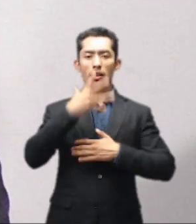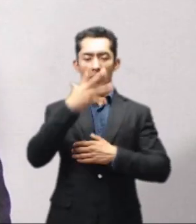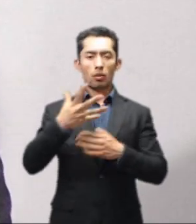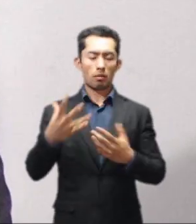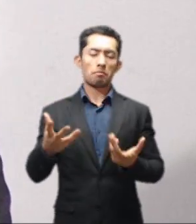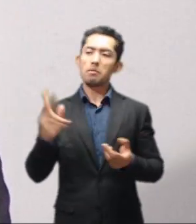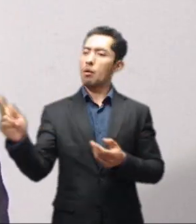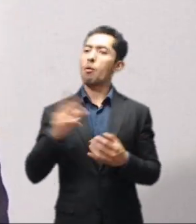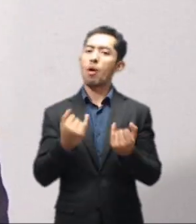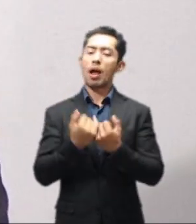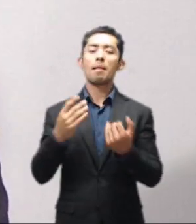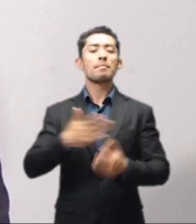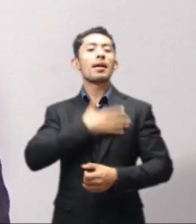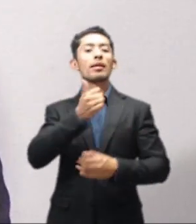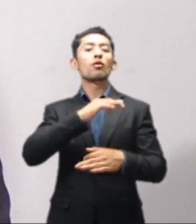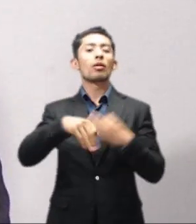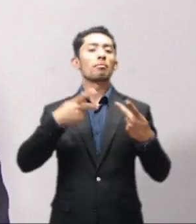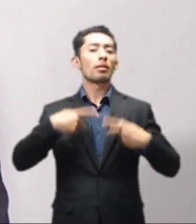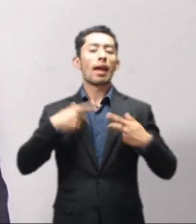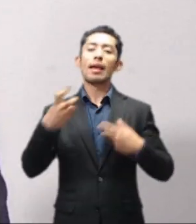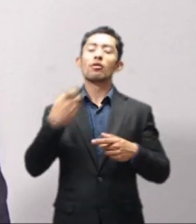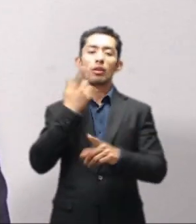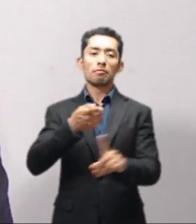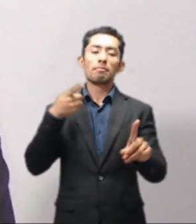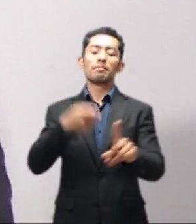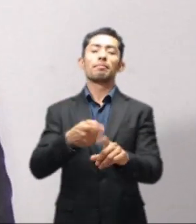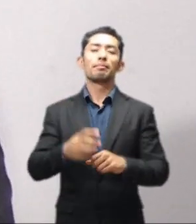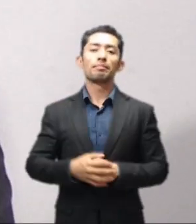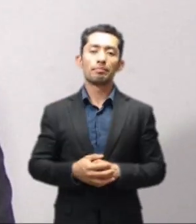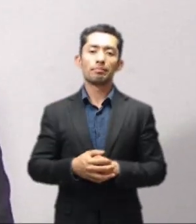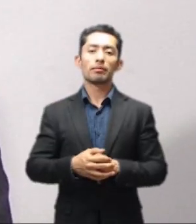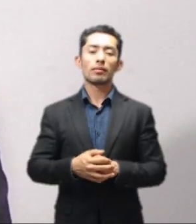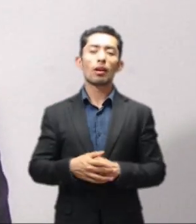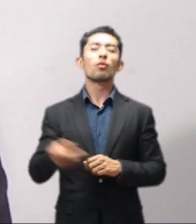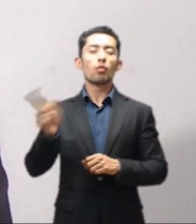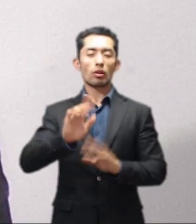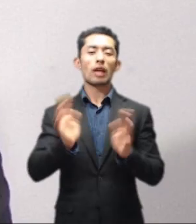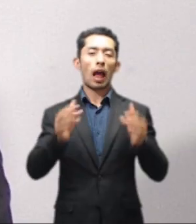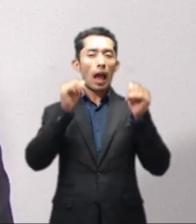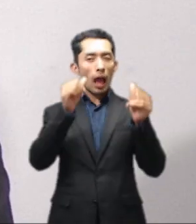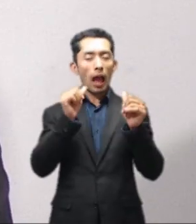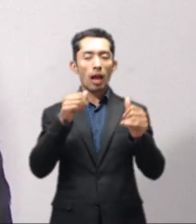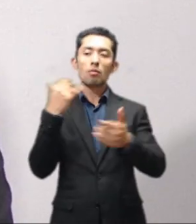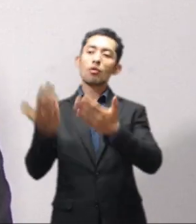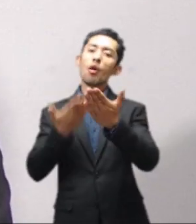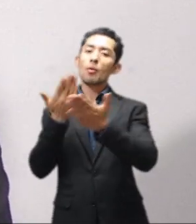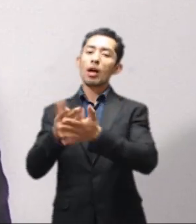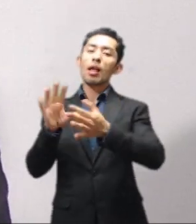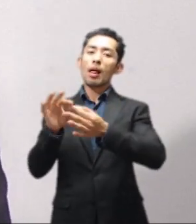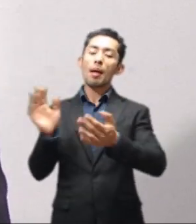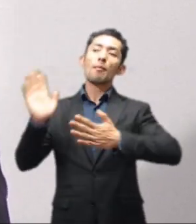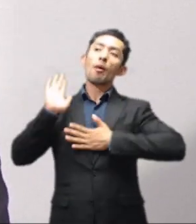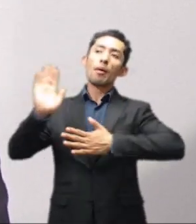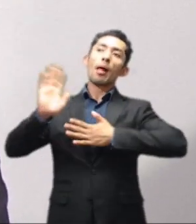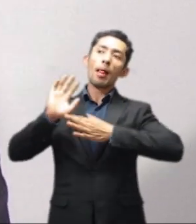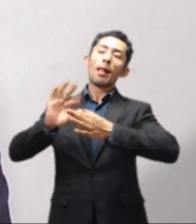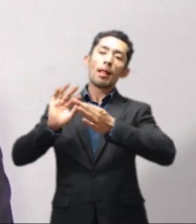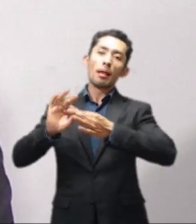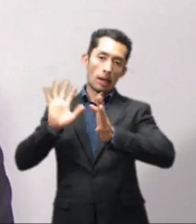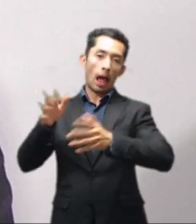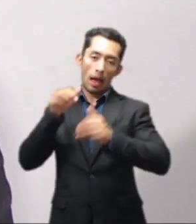común el bienestar de todos nosotros ya has escuchado por un lado las propuestas de lo que te